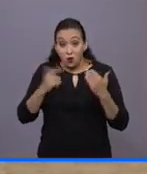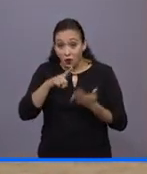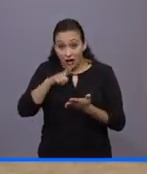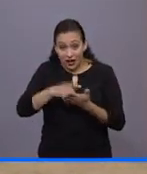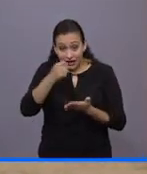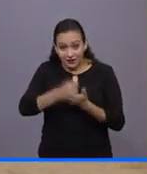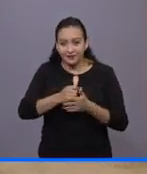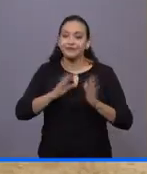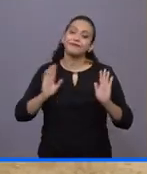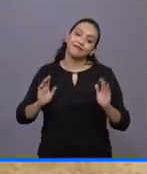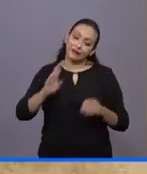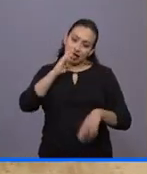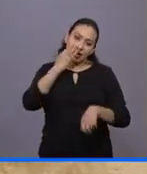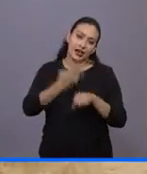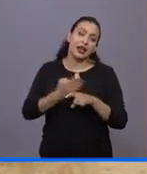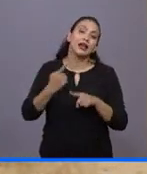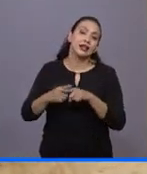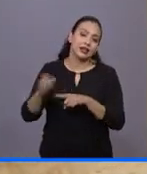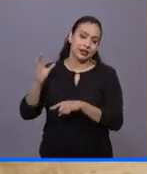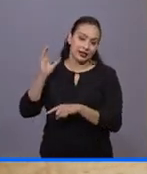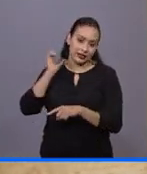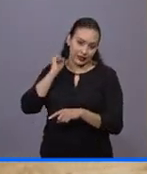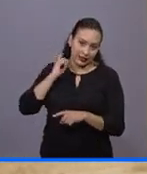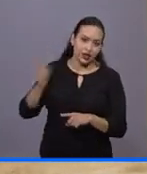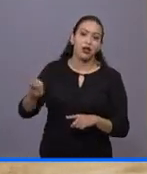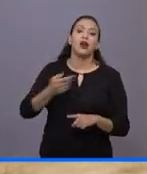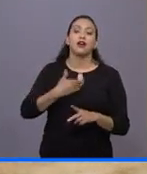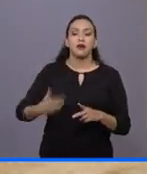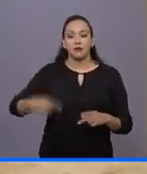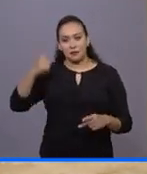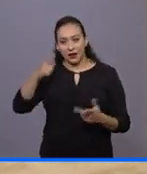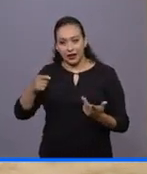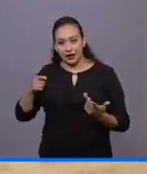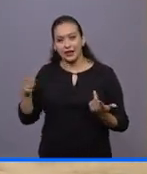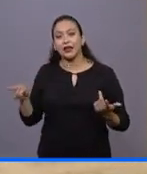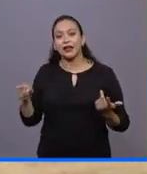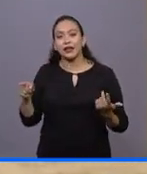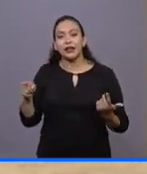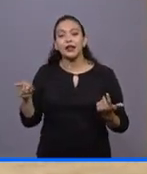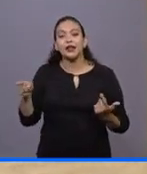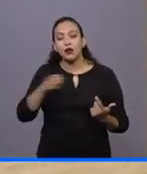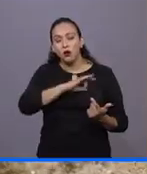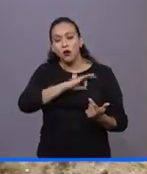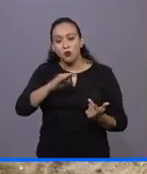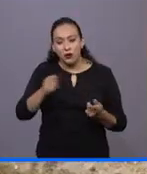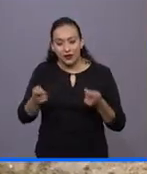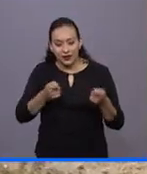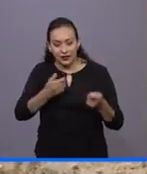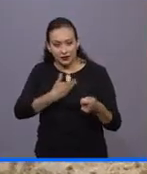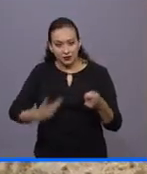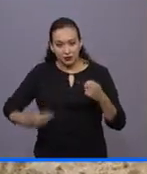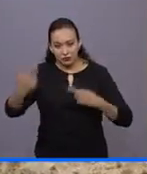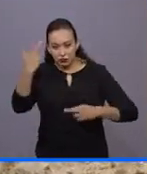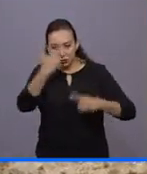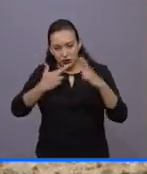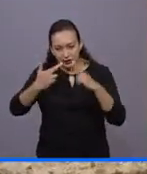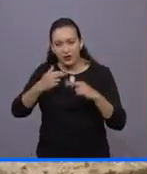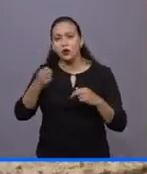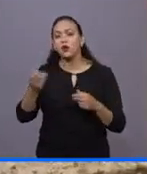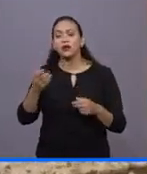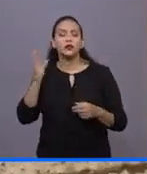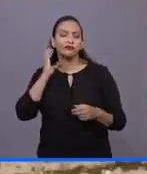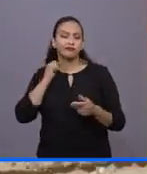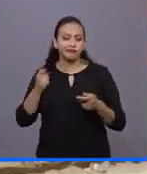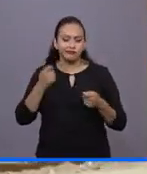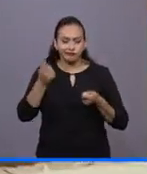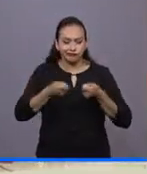es responsabilidad del Ejecutivo Federal instrumentar los mecanismos para la adecuada dispersión de los fondos. El anterior criterio